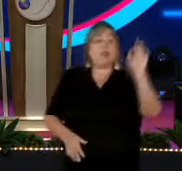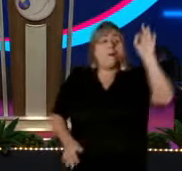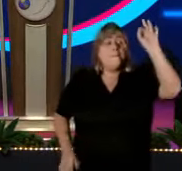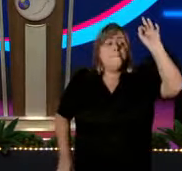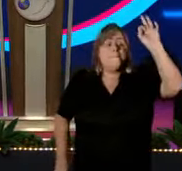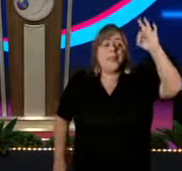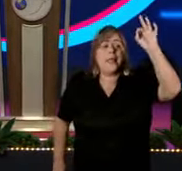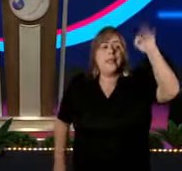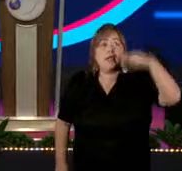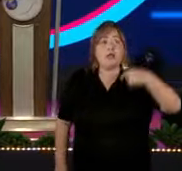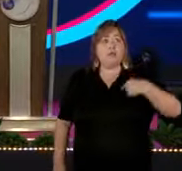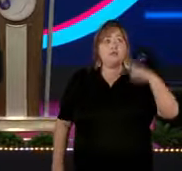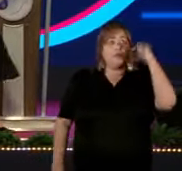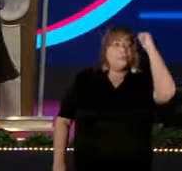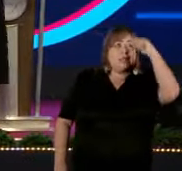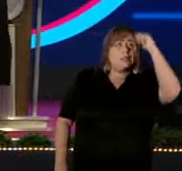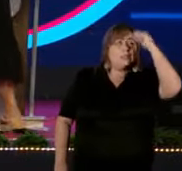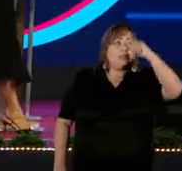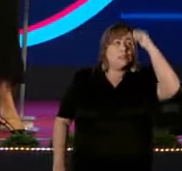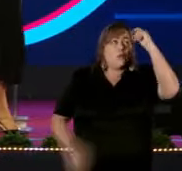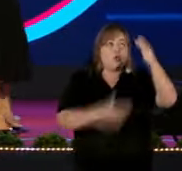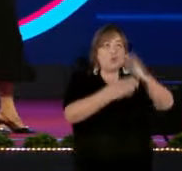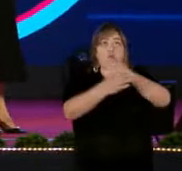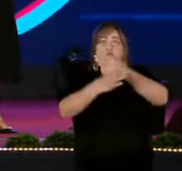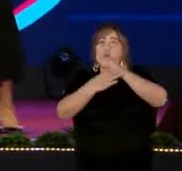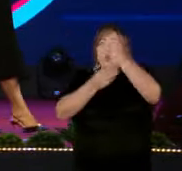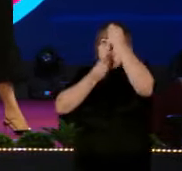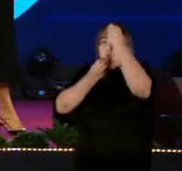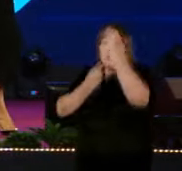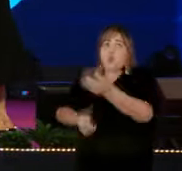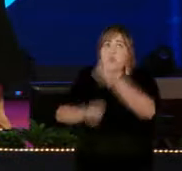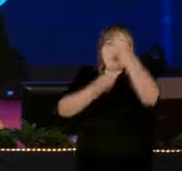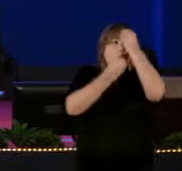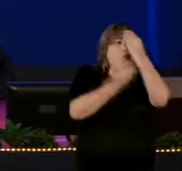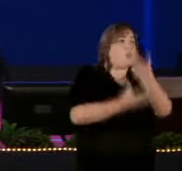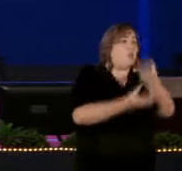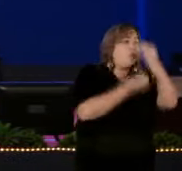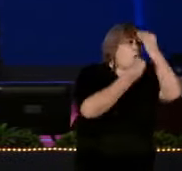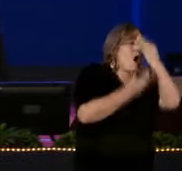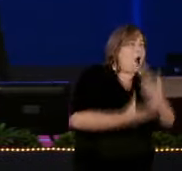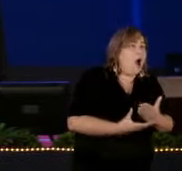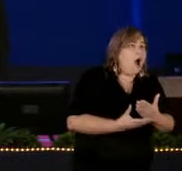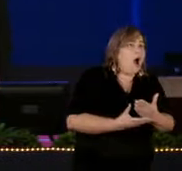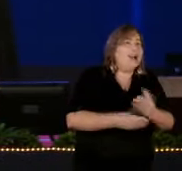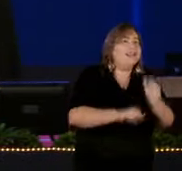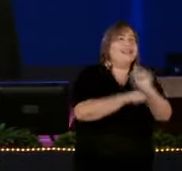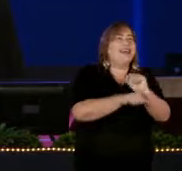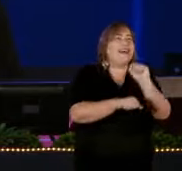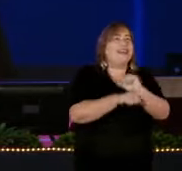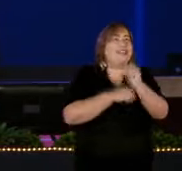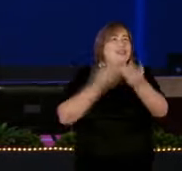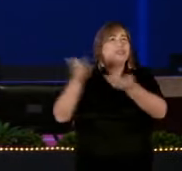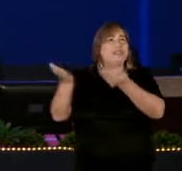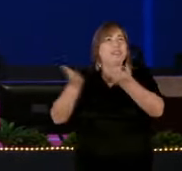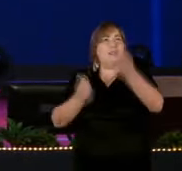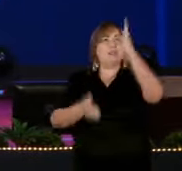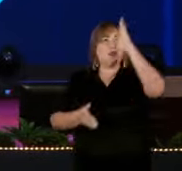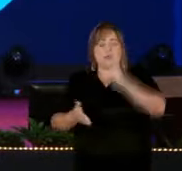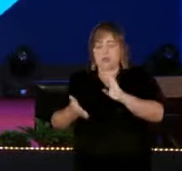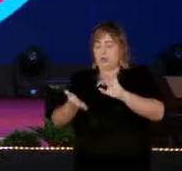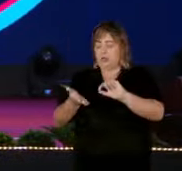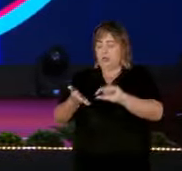dando testimonio, compartiendo la verdad a otros, haciendo lo que se me llamó a hacer. Sigo, verso